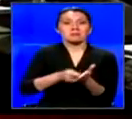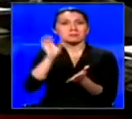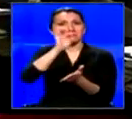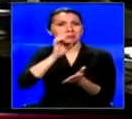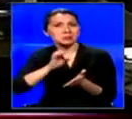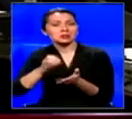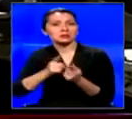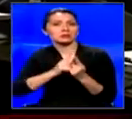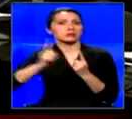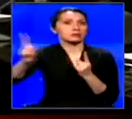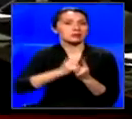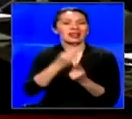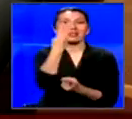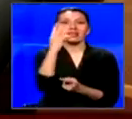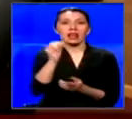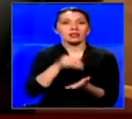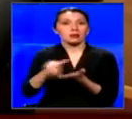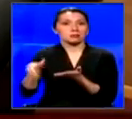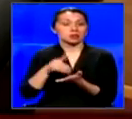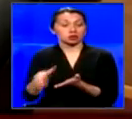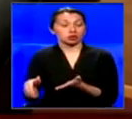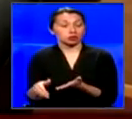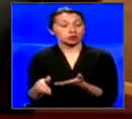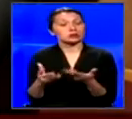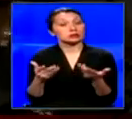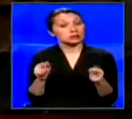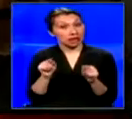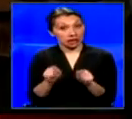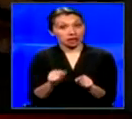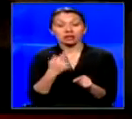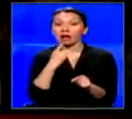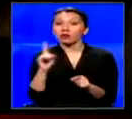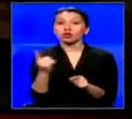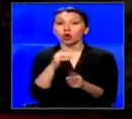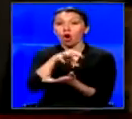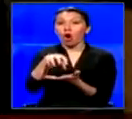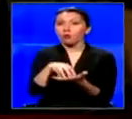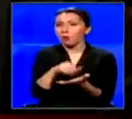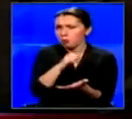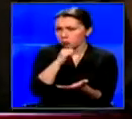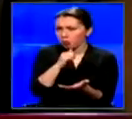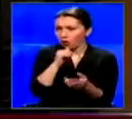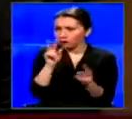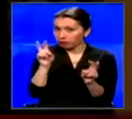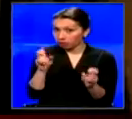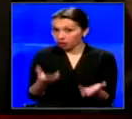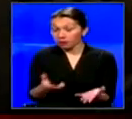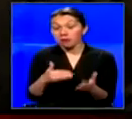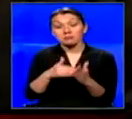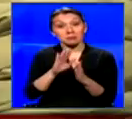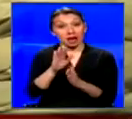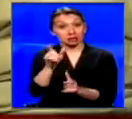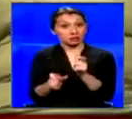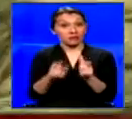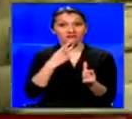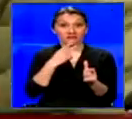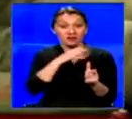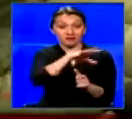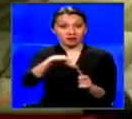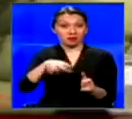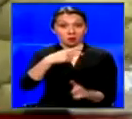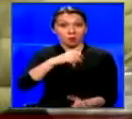traslados, sería de 30 millones de pesos. Y eso que hablamos de una comuna pobre. Para la gran mayoría de los habitantes de